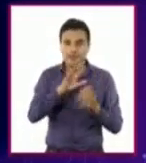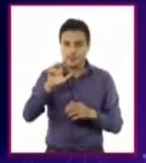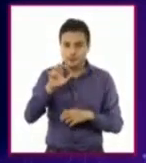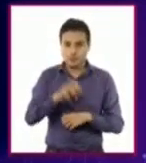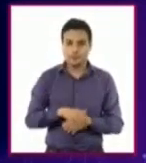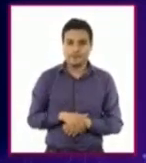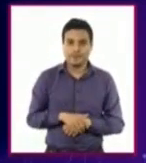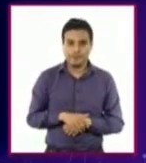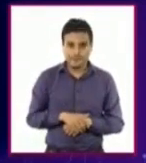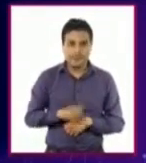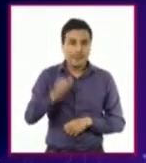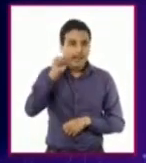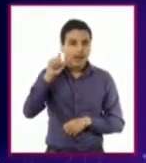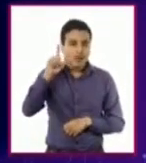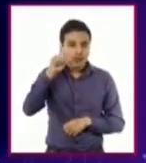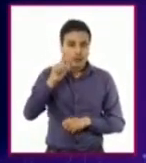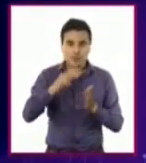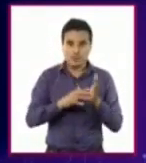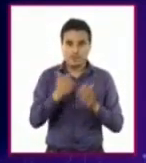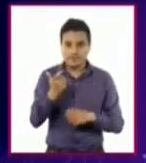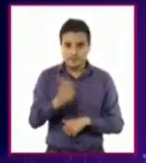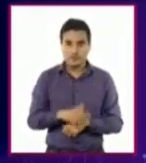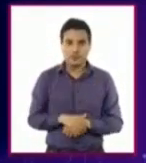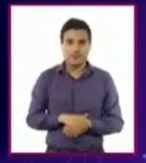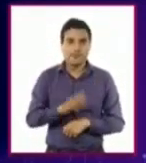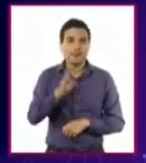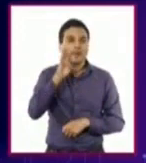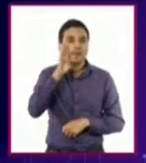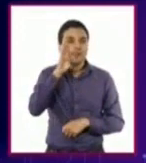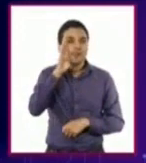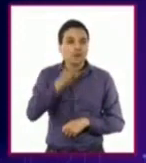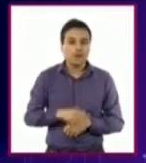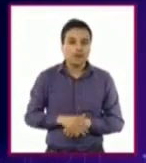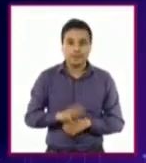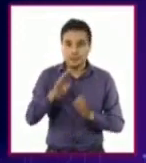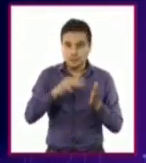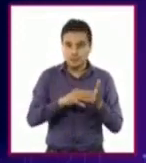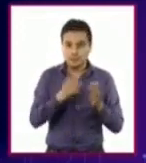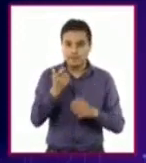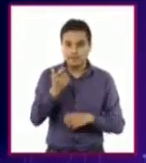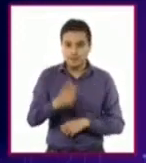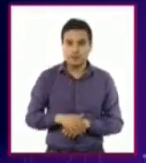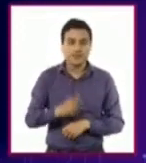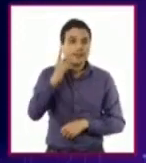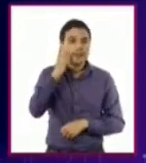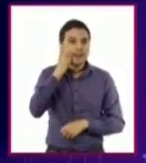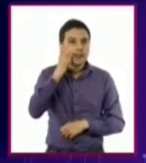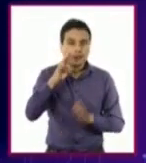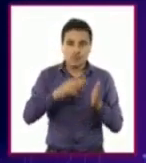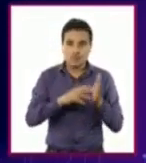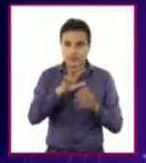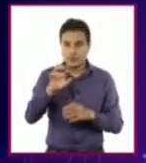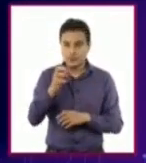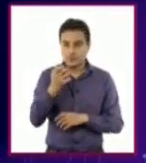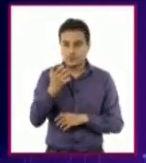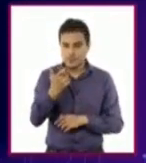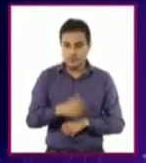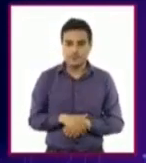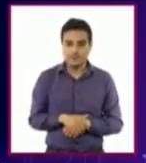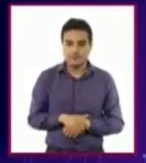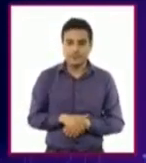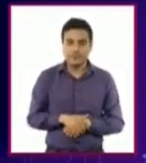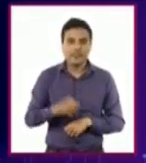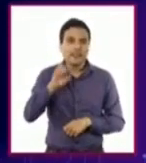alonso 5 mil pesos braulio 4 mil pesos diana 4 mil 500 pesos